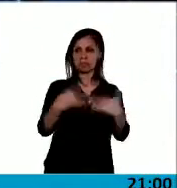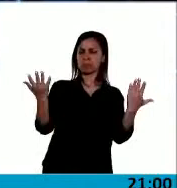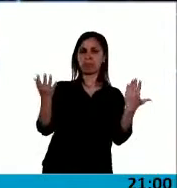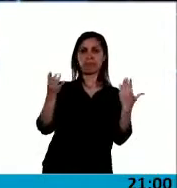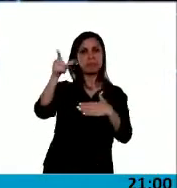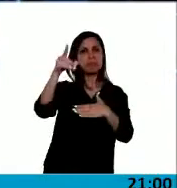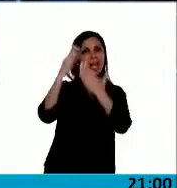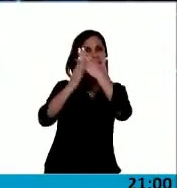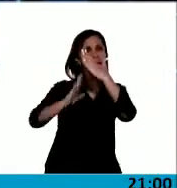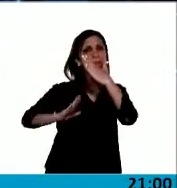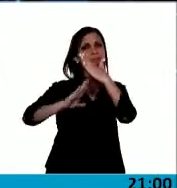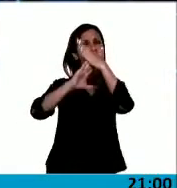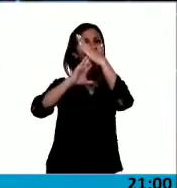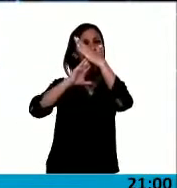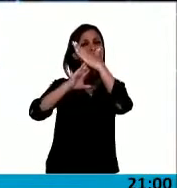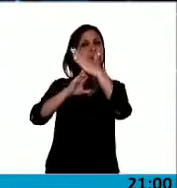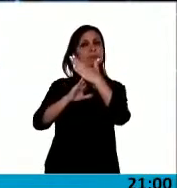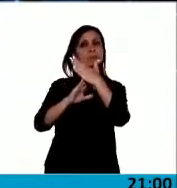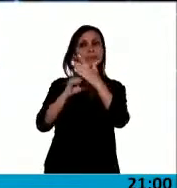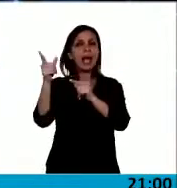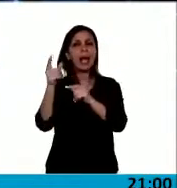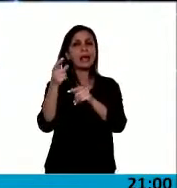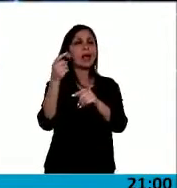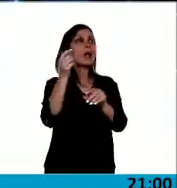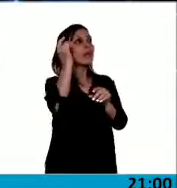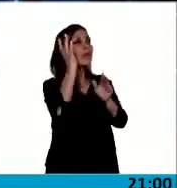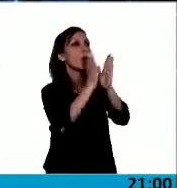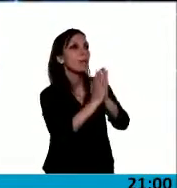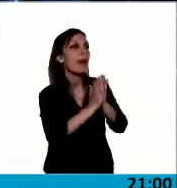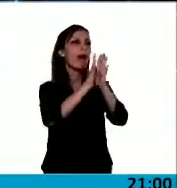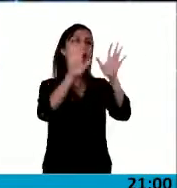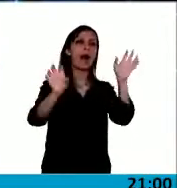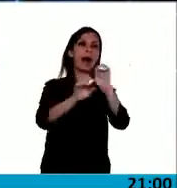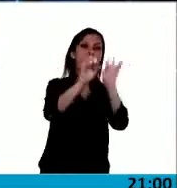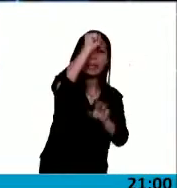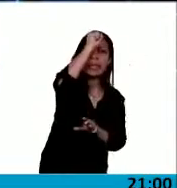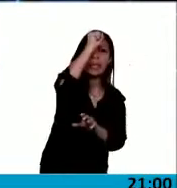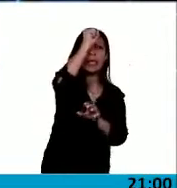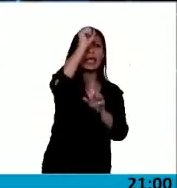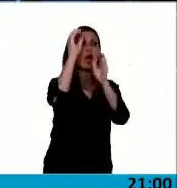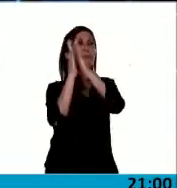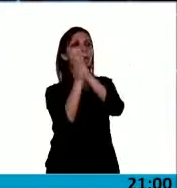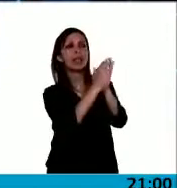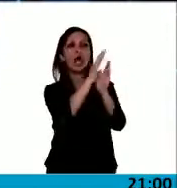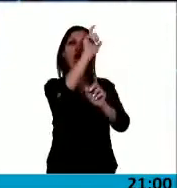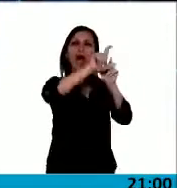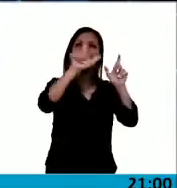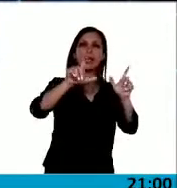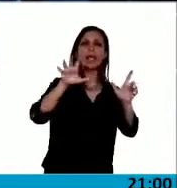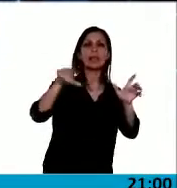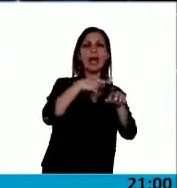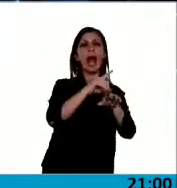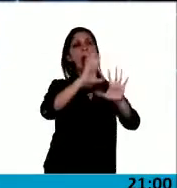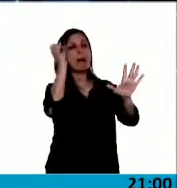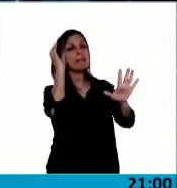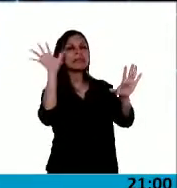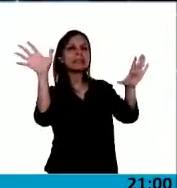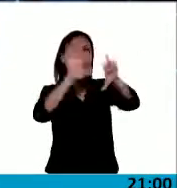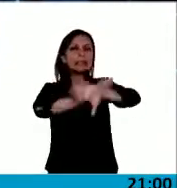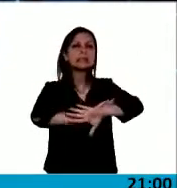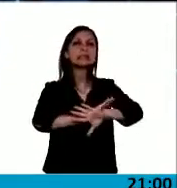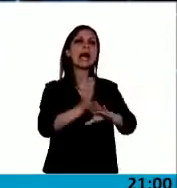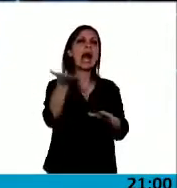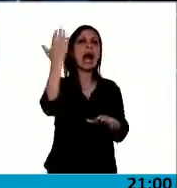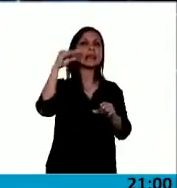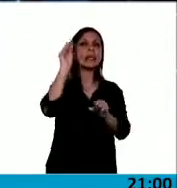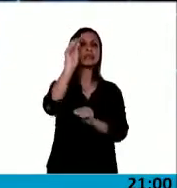gabinete, en vez de pedir perdón a los bonaerenses porque estas cifras no estaban cargadas, no